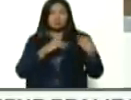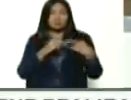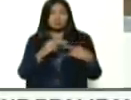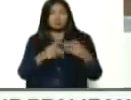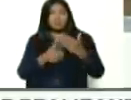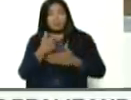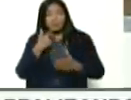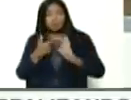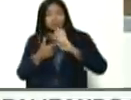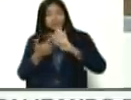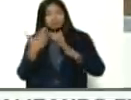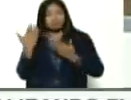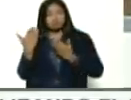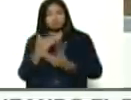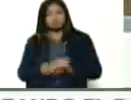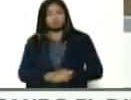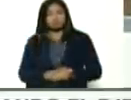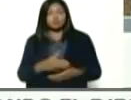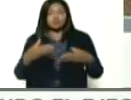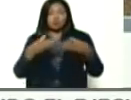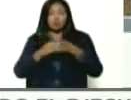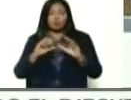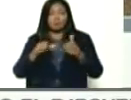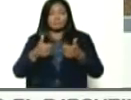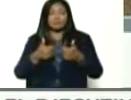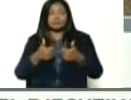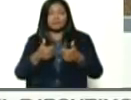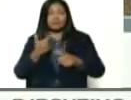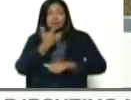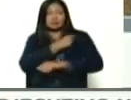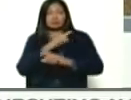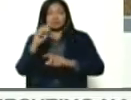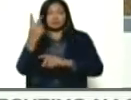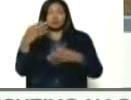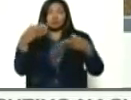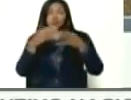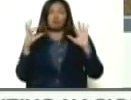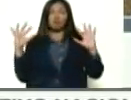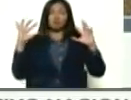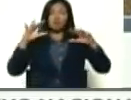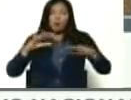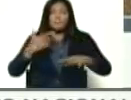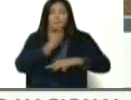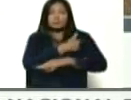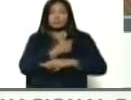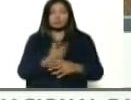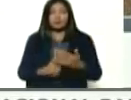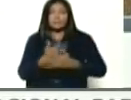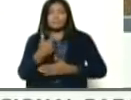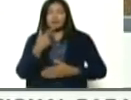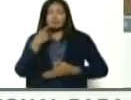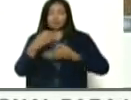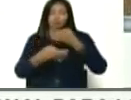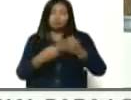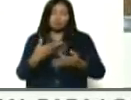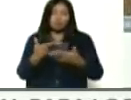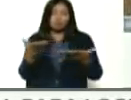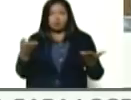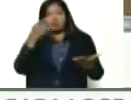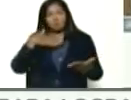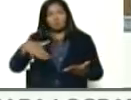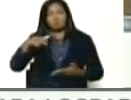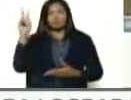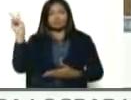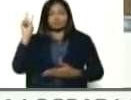pueden decir de esta fase que ha arrancado segunda fase de la vacunación qué más le podemos puntualizar al pueblo de